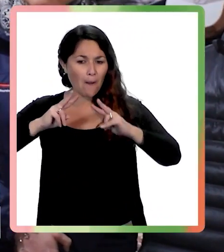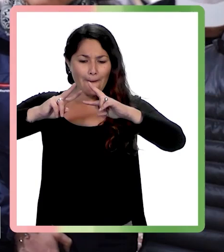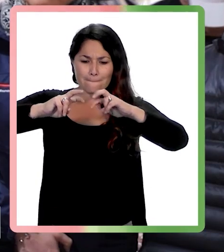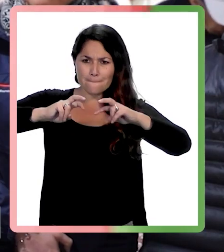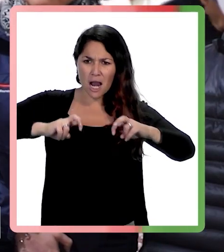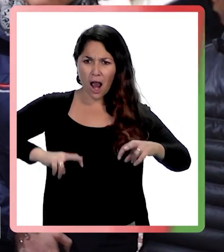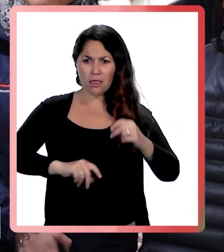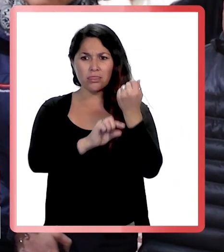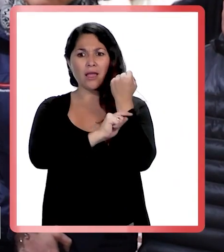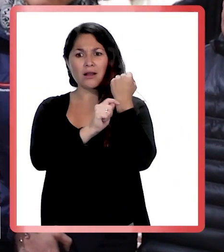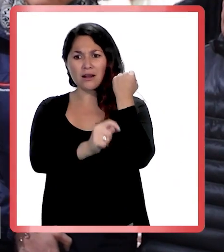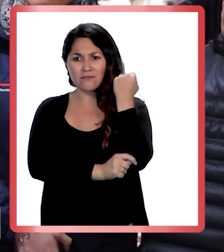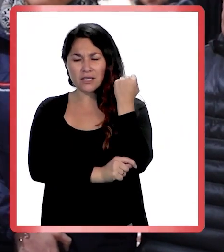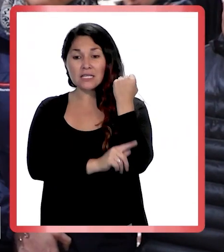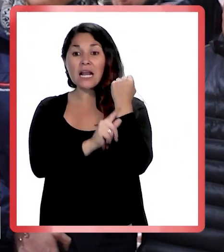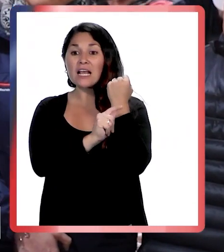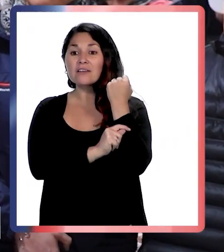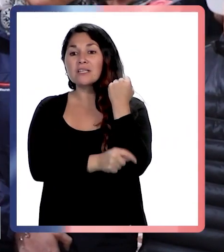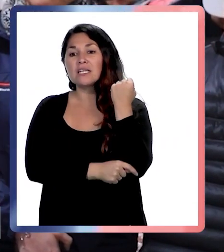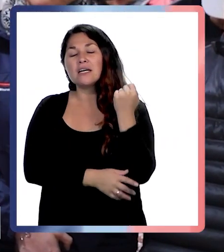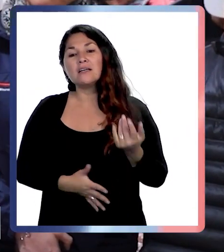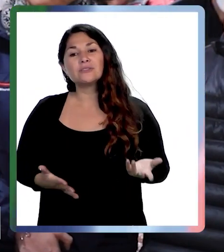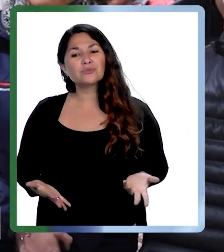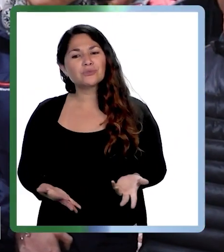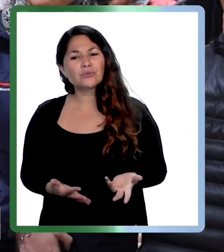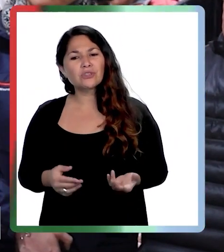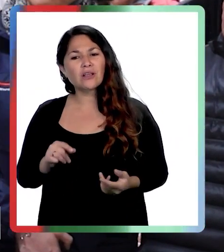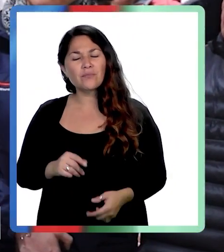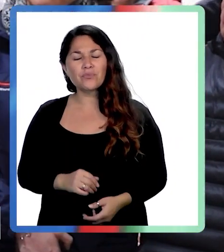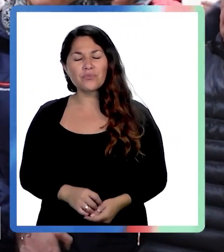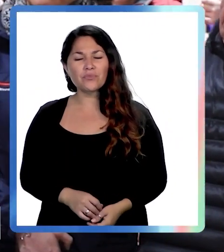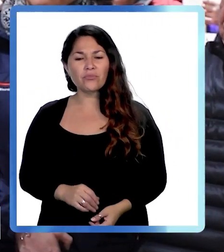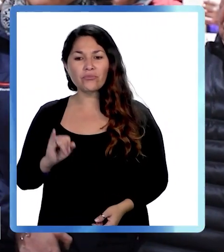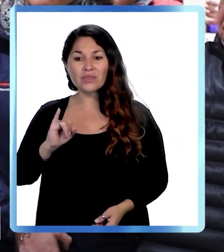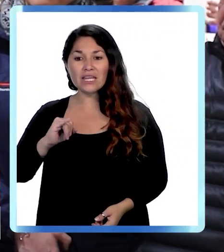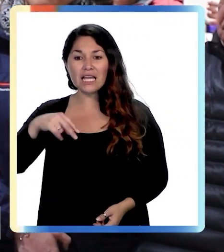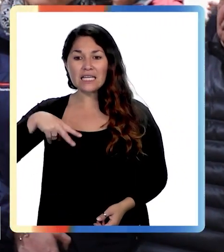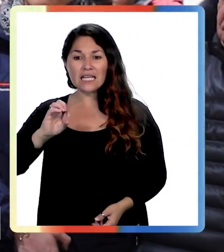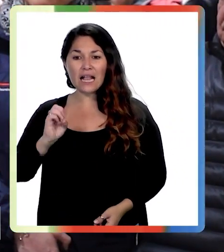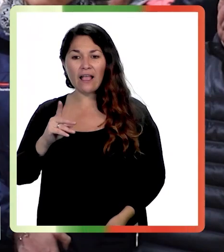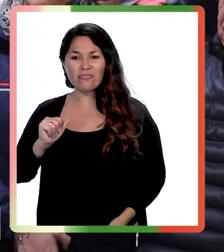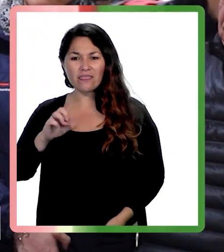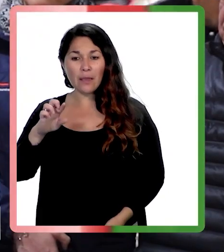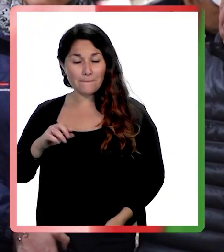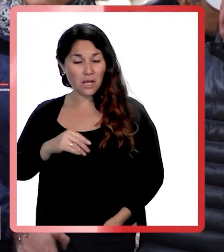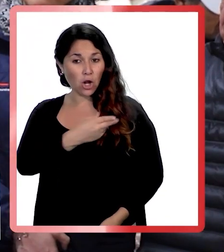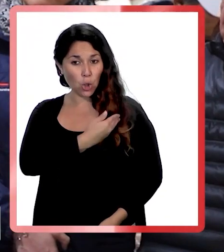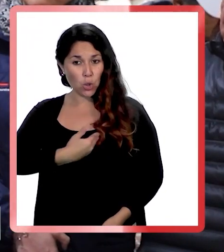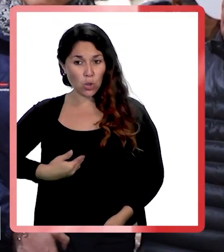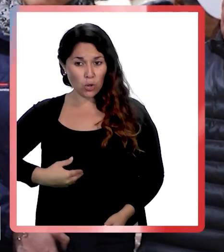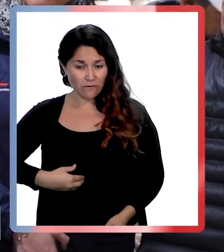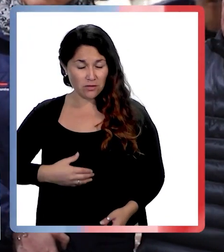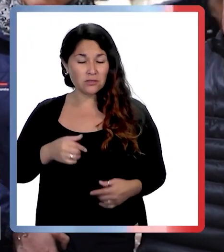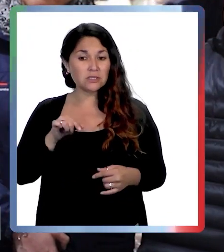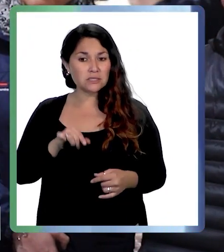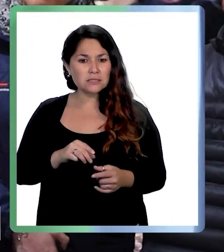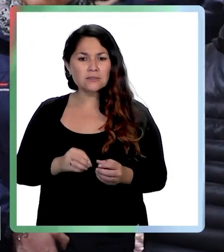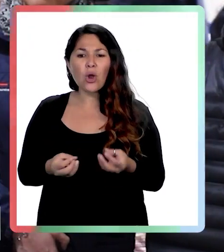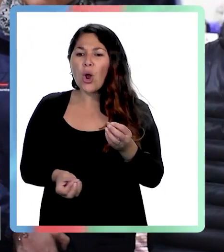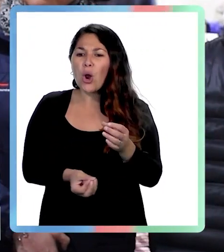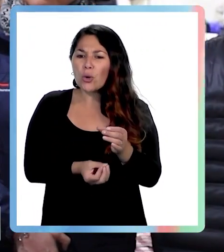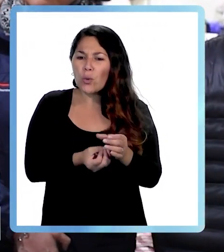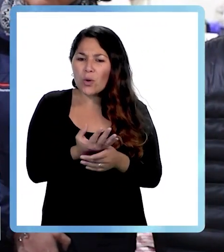fiscalía correspondiente. Pero el gobierno y INDAP crearon un programa para apoyar productores de